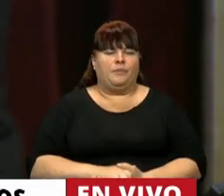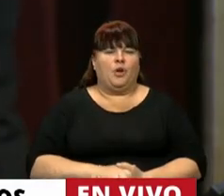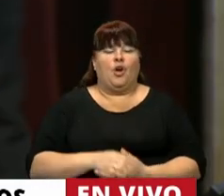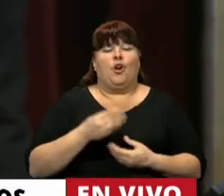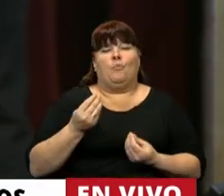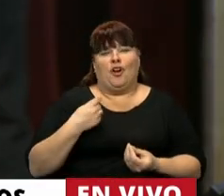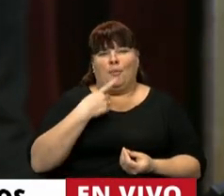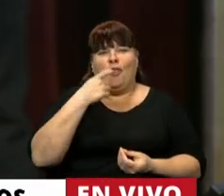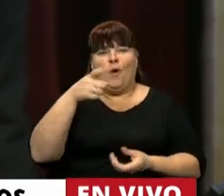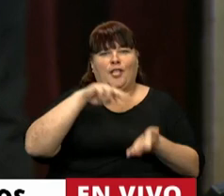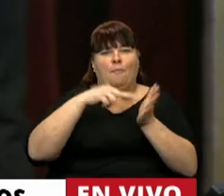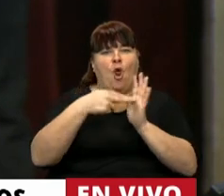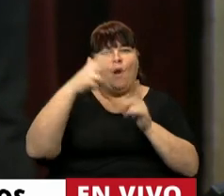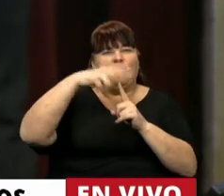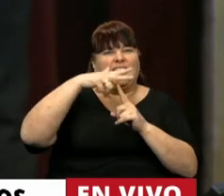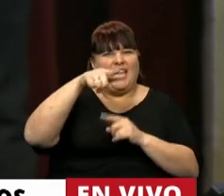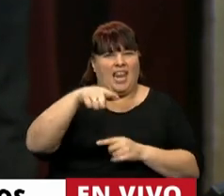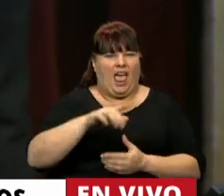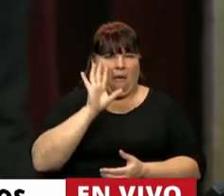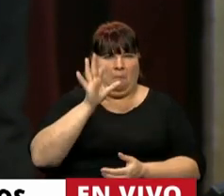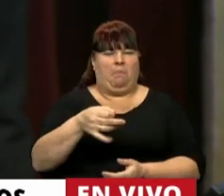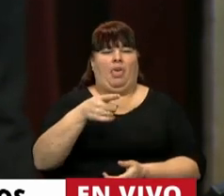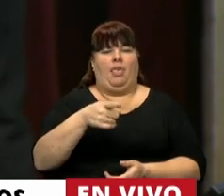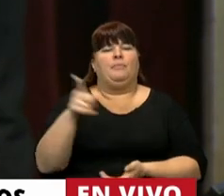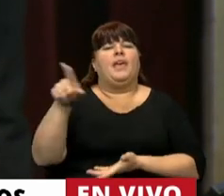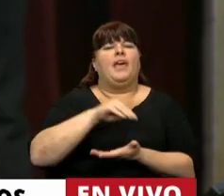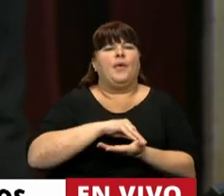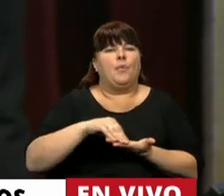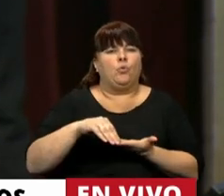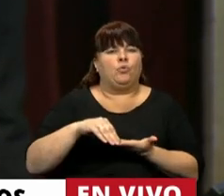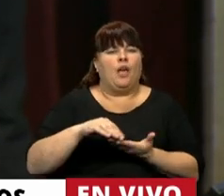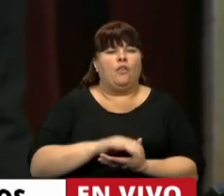porque por lo que veo tiene problemas de señal. Diputado